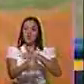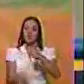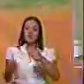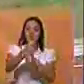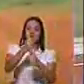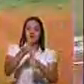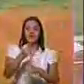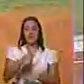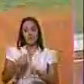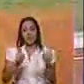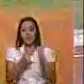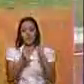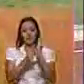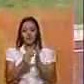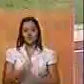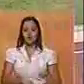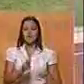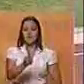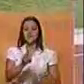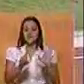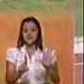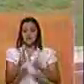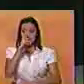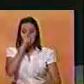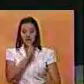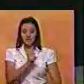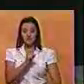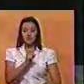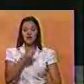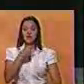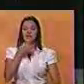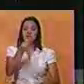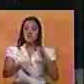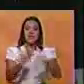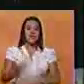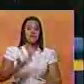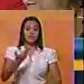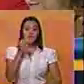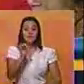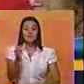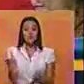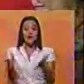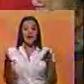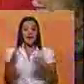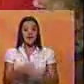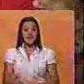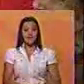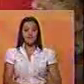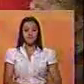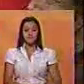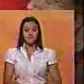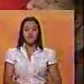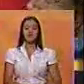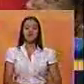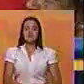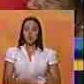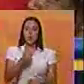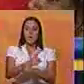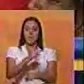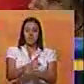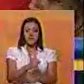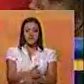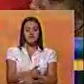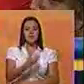3 puntos. El técnico de 26 años de edad, Eduardo Zaragoza, resaltó la importancia de este triunfo. creo que hicimos un partido, más allá de jugar